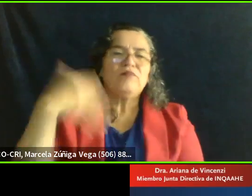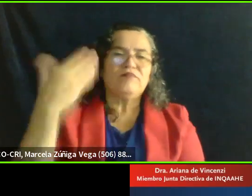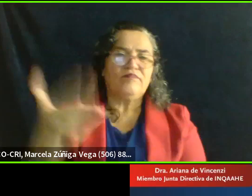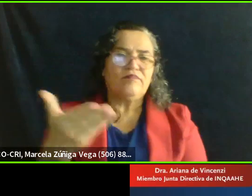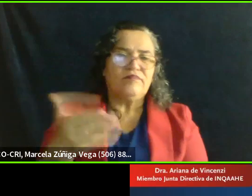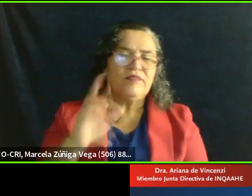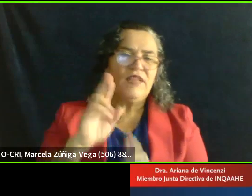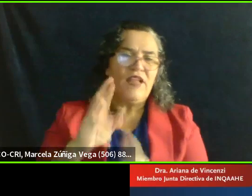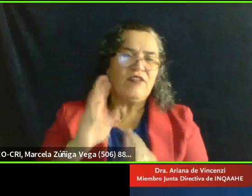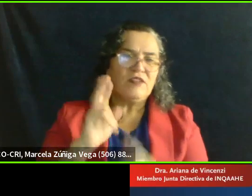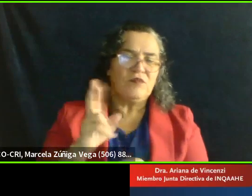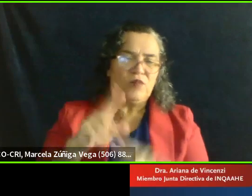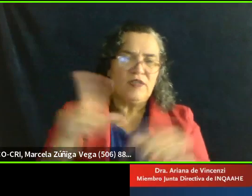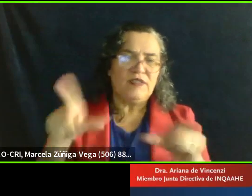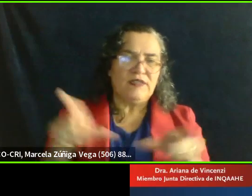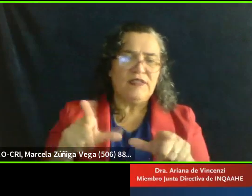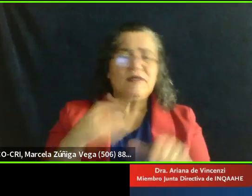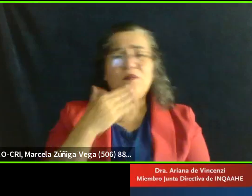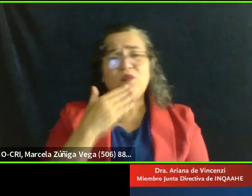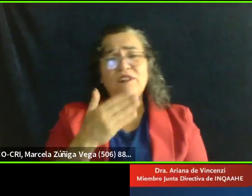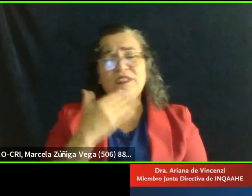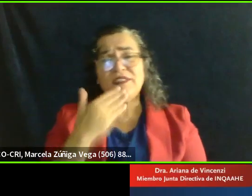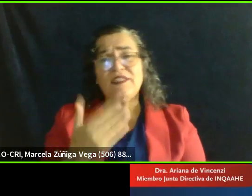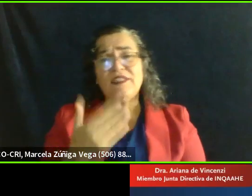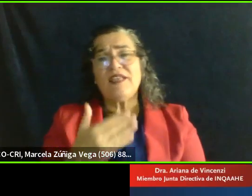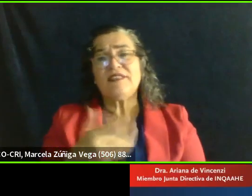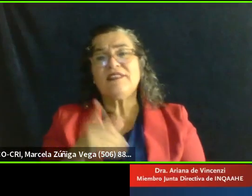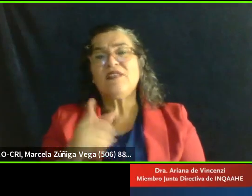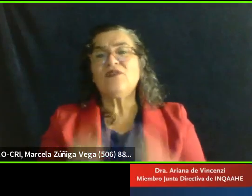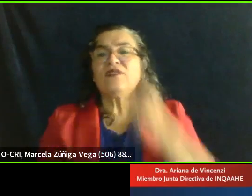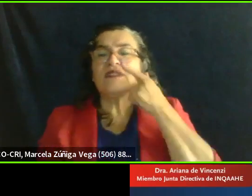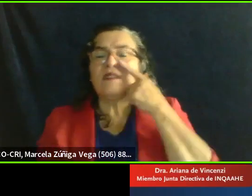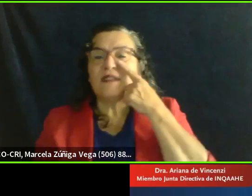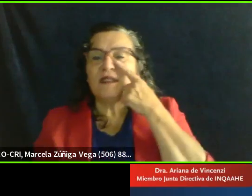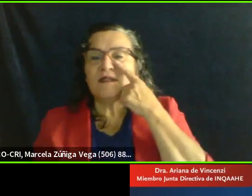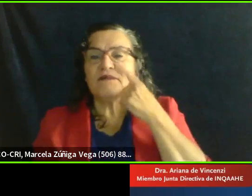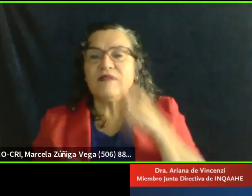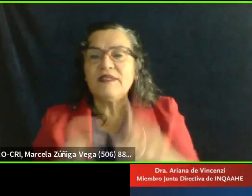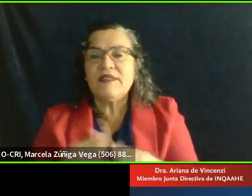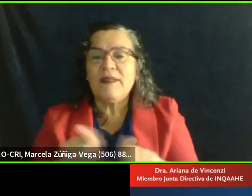web. Doctora, muchas gracias de verdad a usted y también llévele nuestros